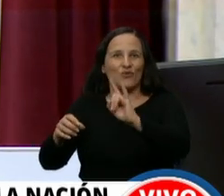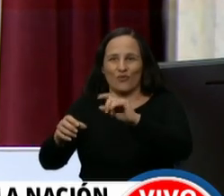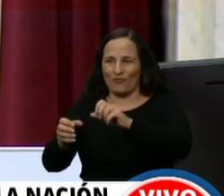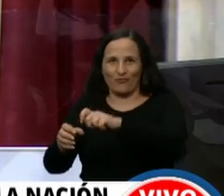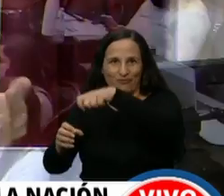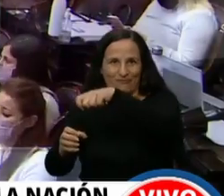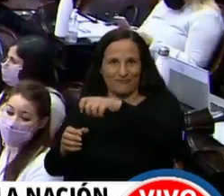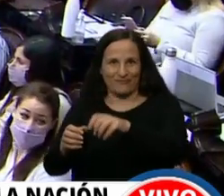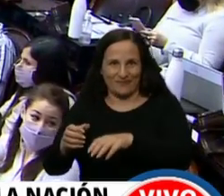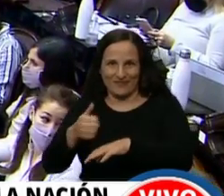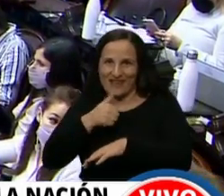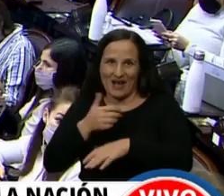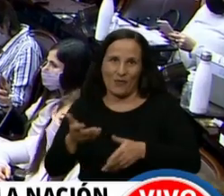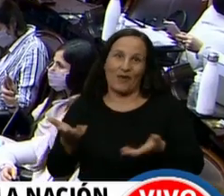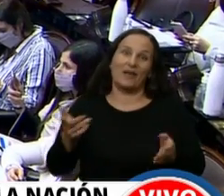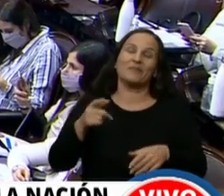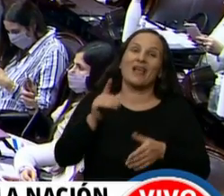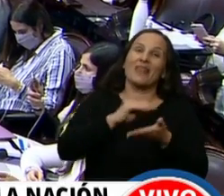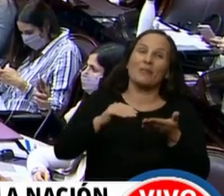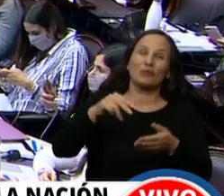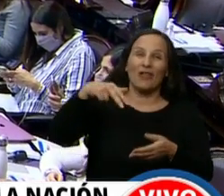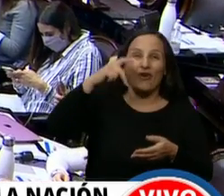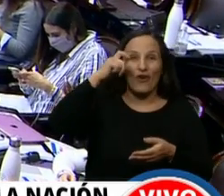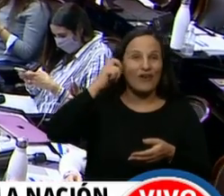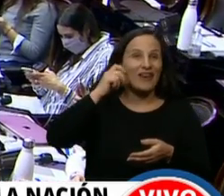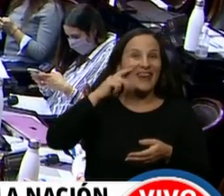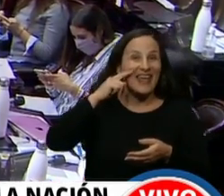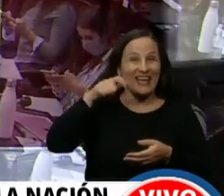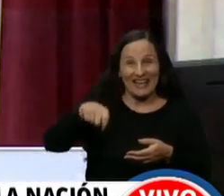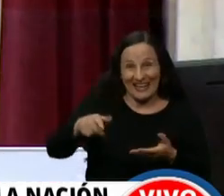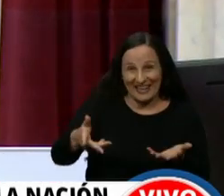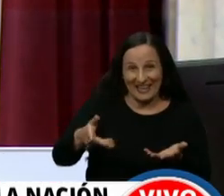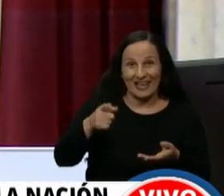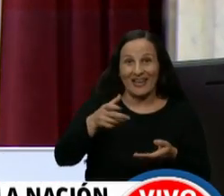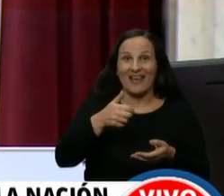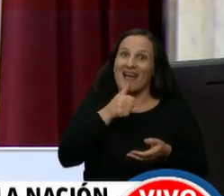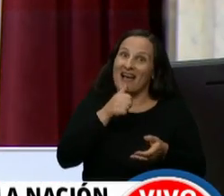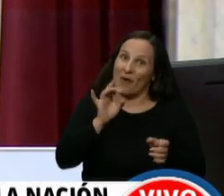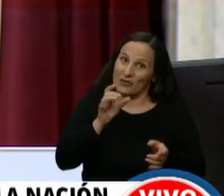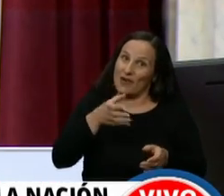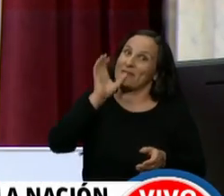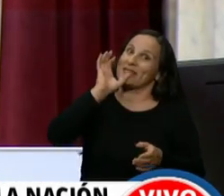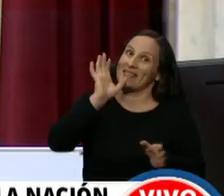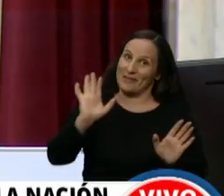por favor diputado a negri no lo use para otra cosa que no sea para beber agua